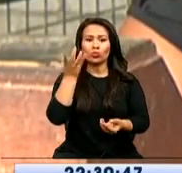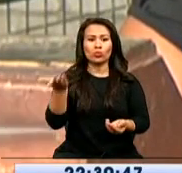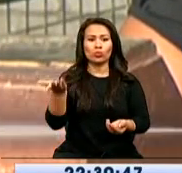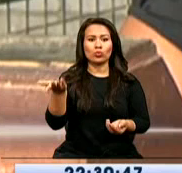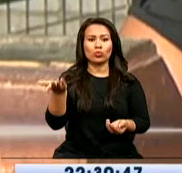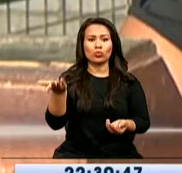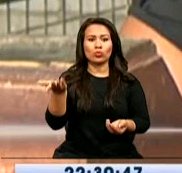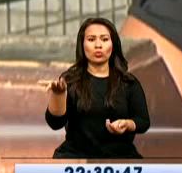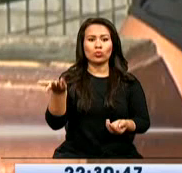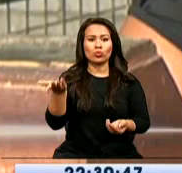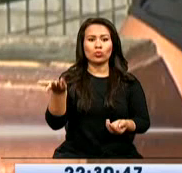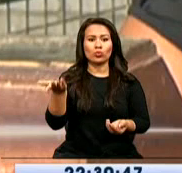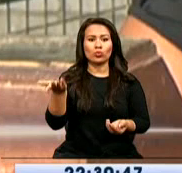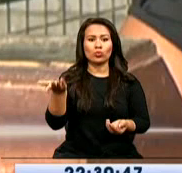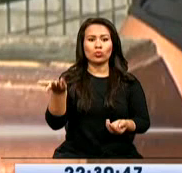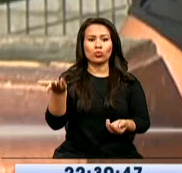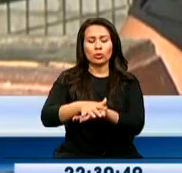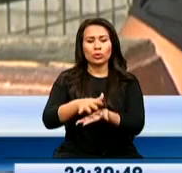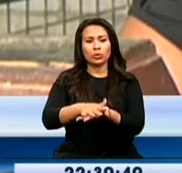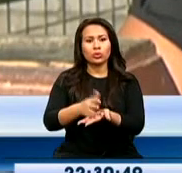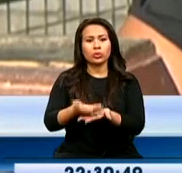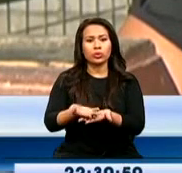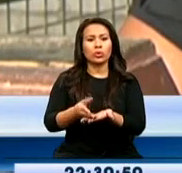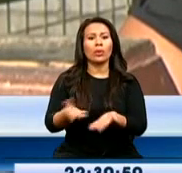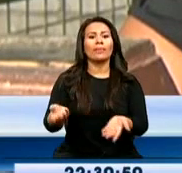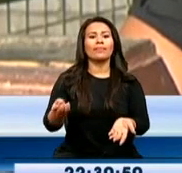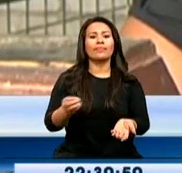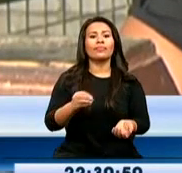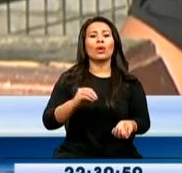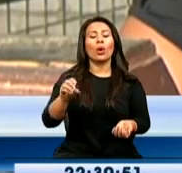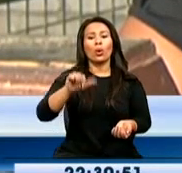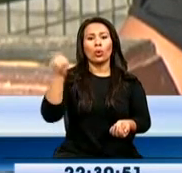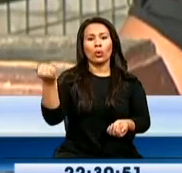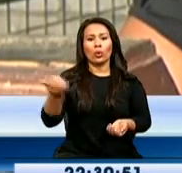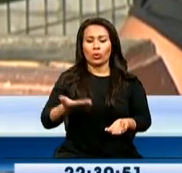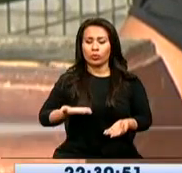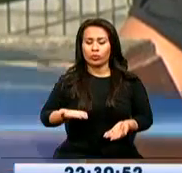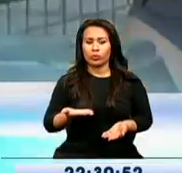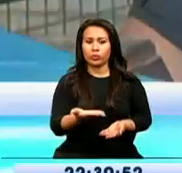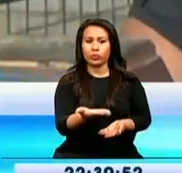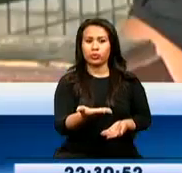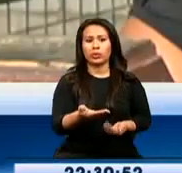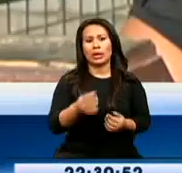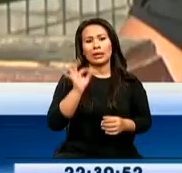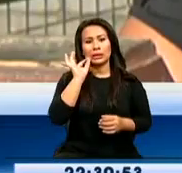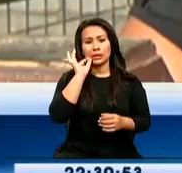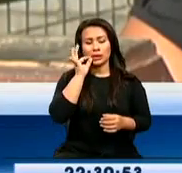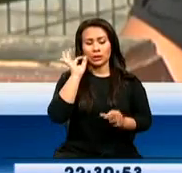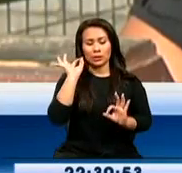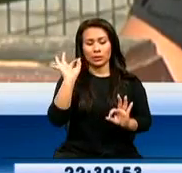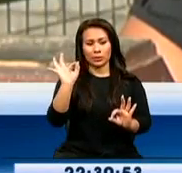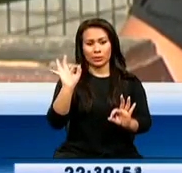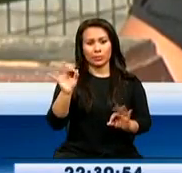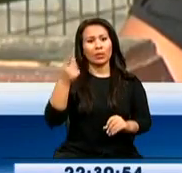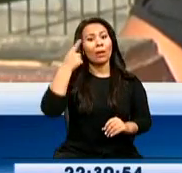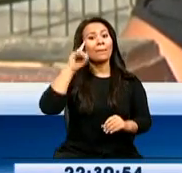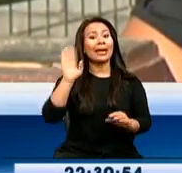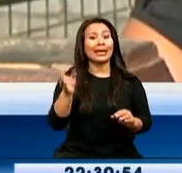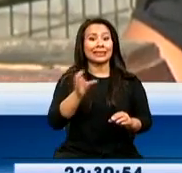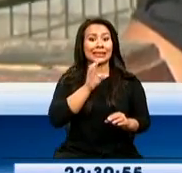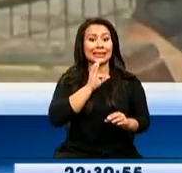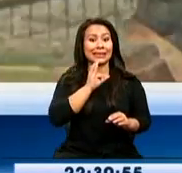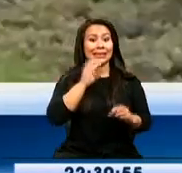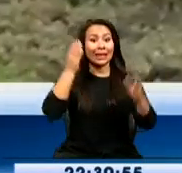para el caldito de gallina. Y la otra también bien rica, jornadita, la mole. Esa puede ser entonces para la cena de Navidad. Más o